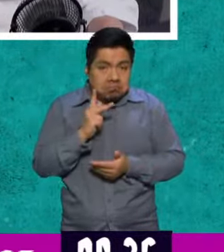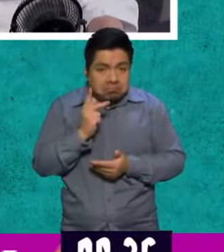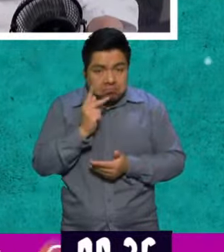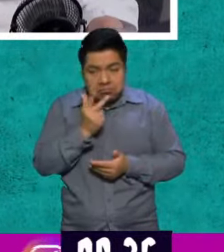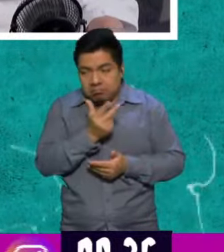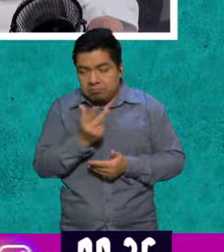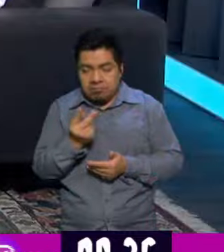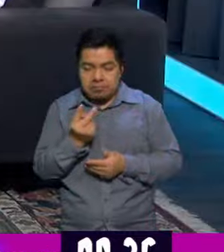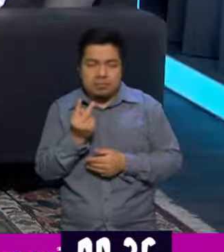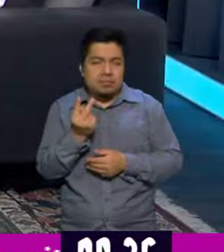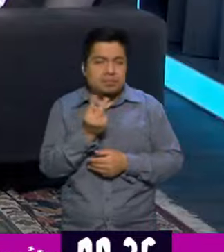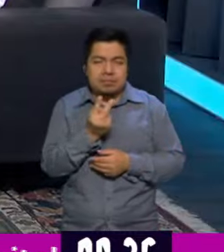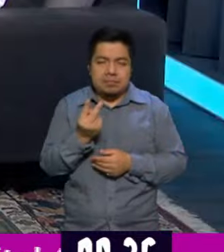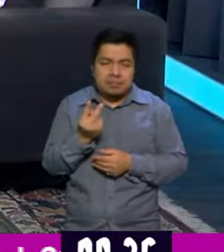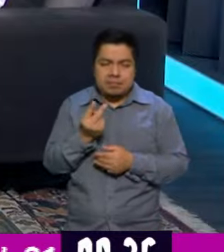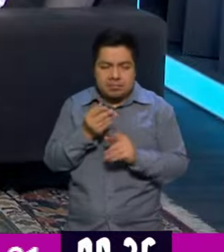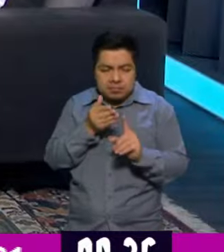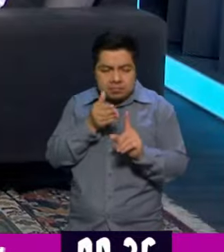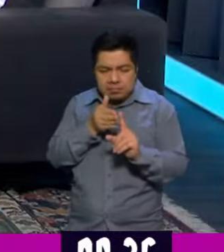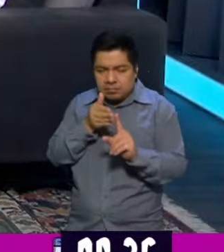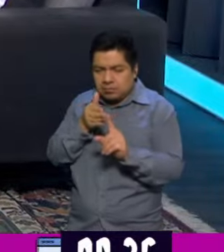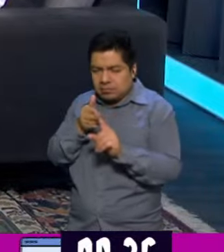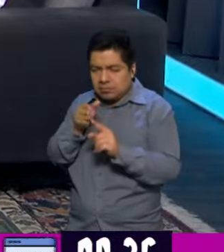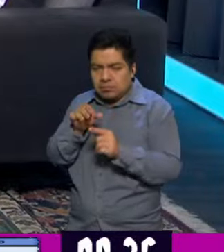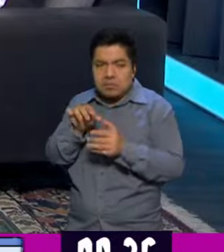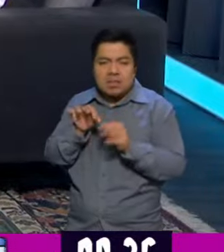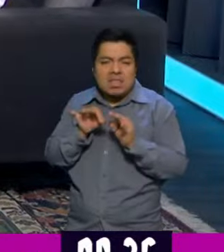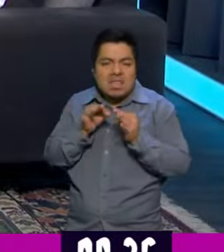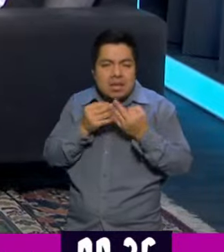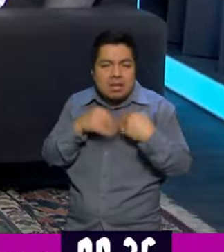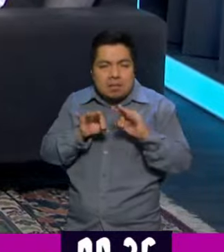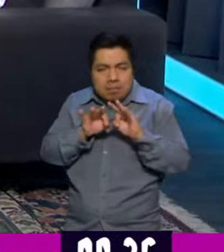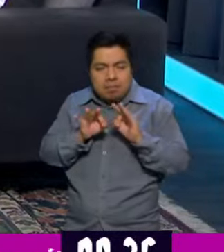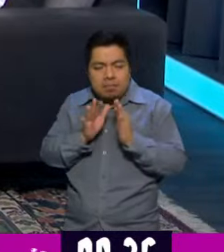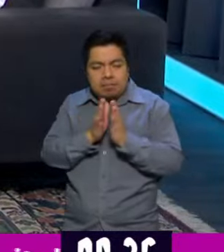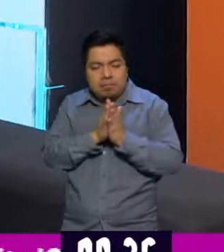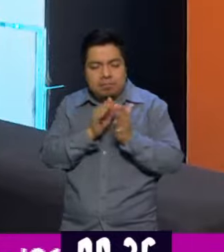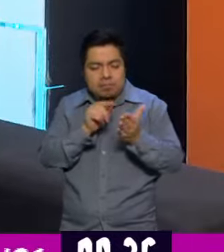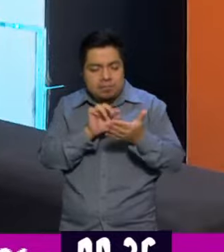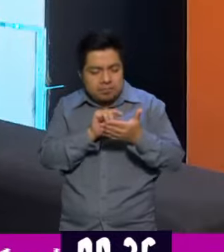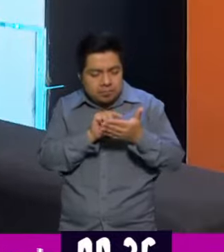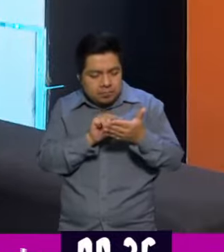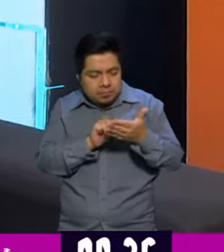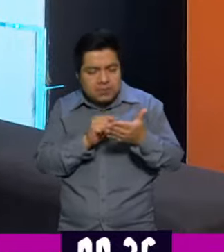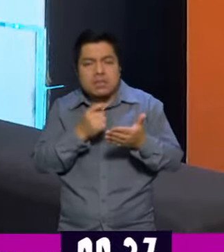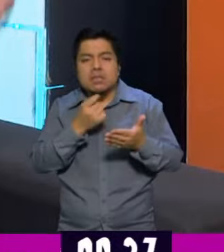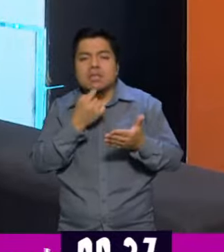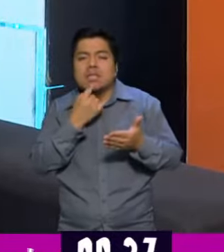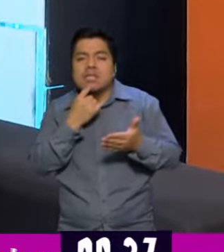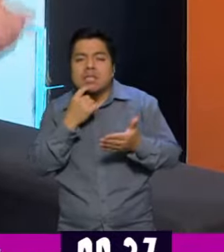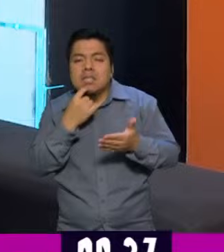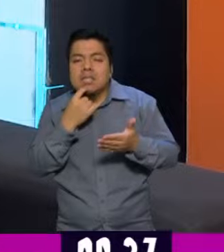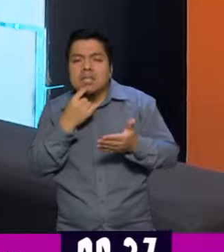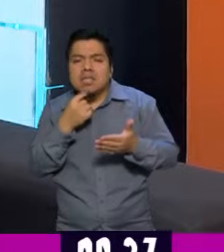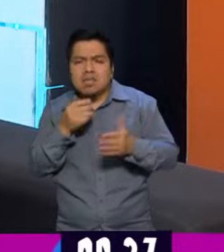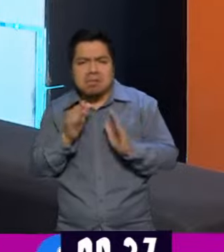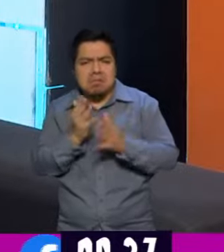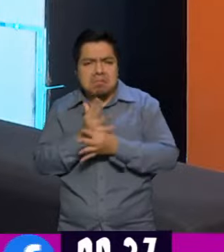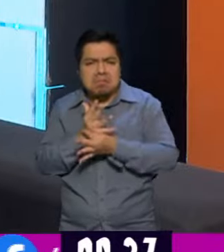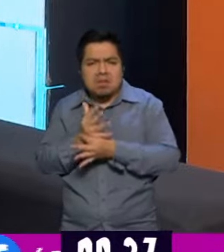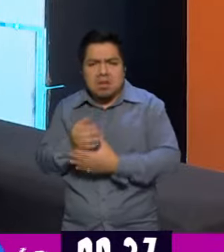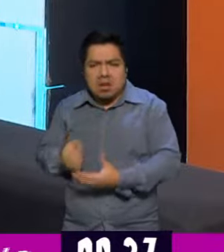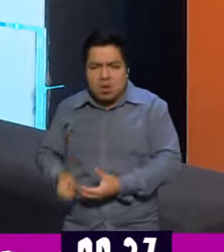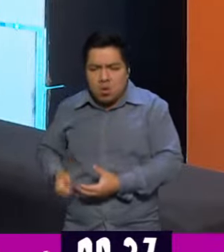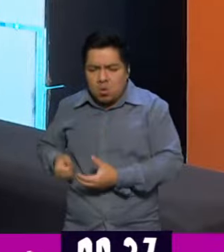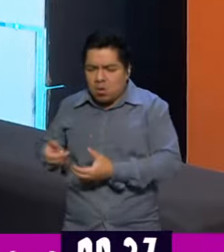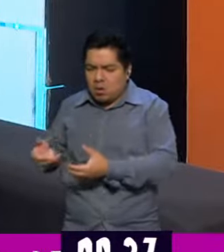momentos, digamos, centrales del libro. Uno de ellos habla de López Obrador, vamos, recibiendo una maleta de dinero. ¿Quién